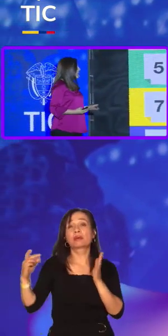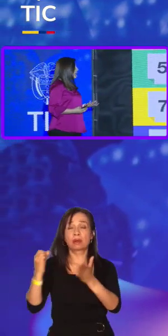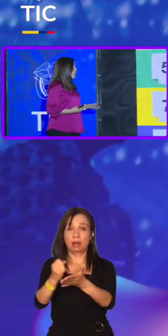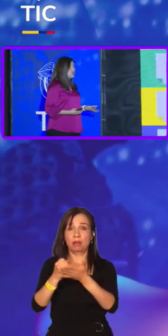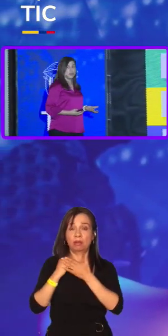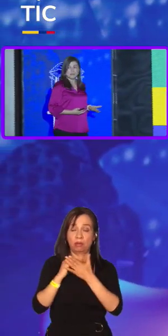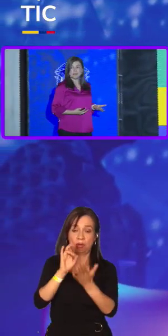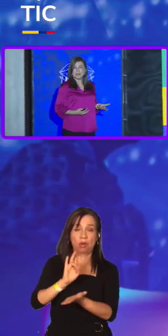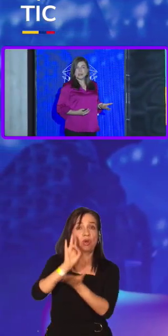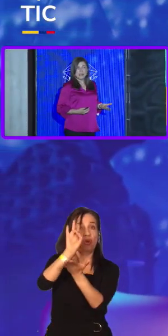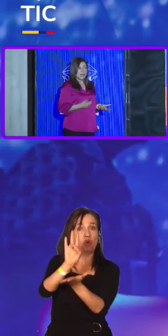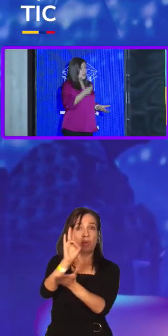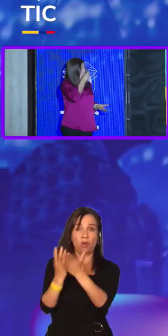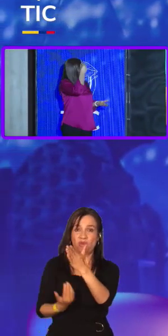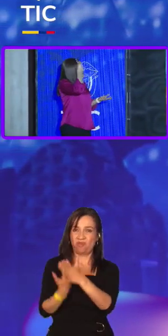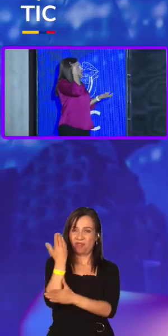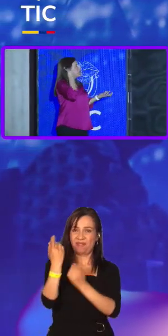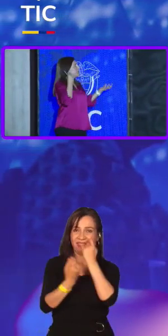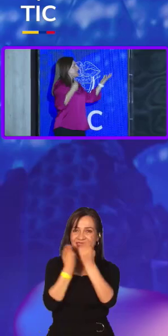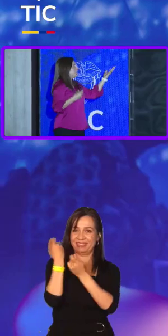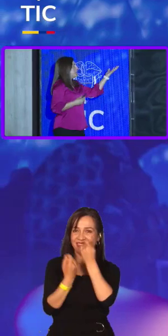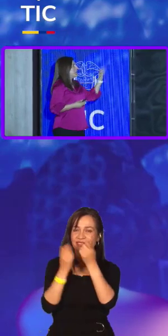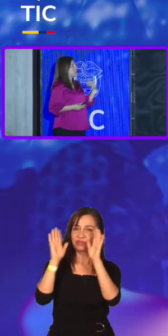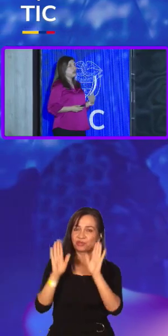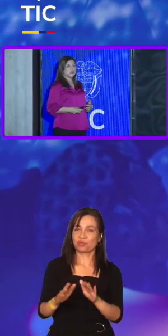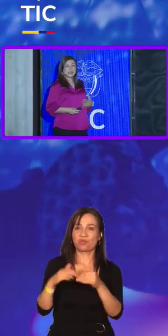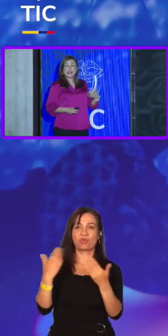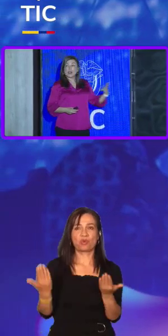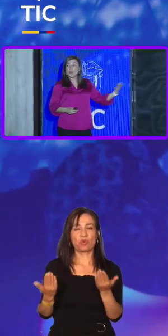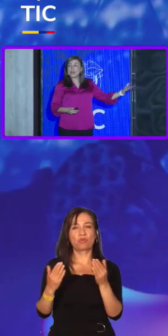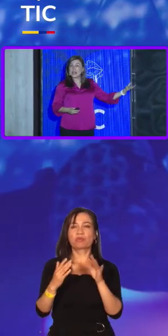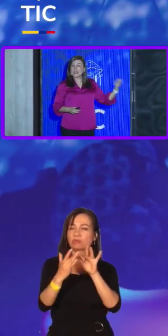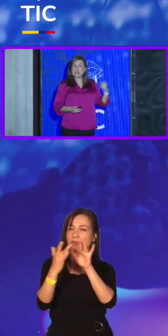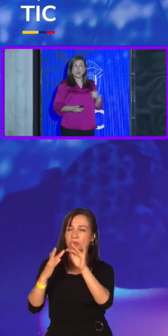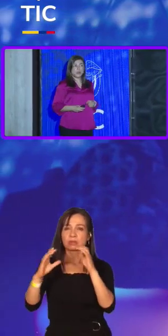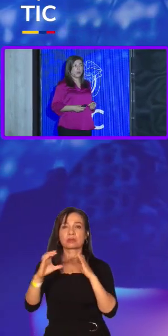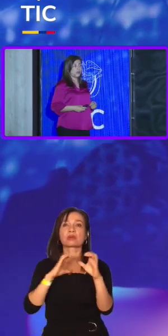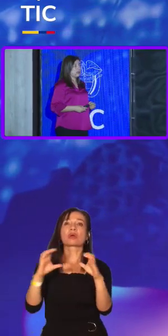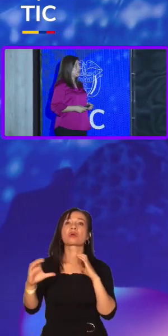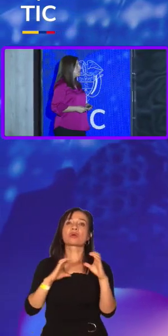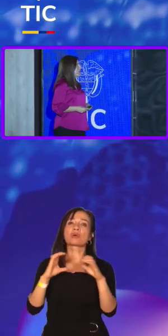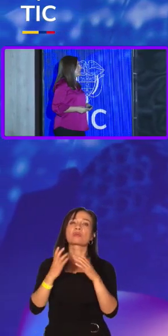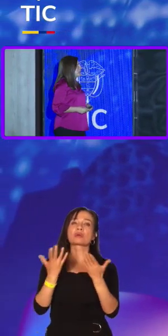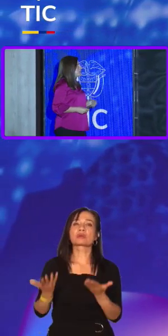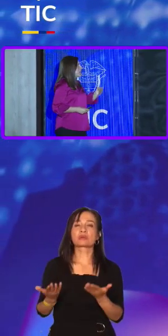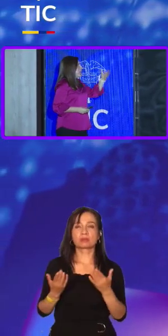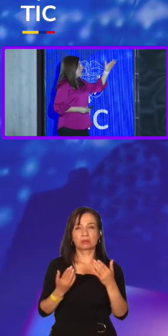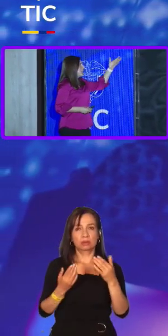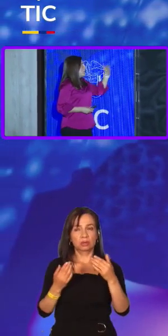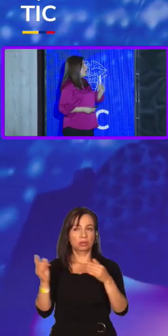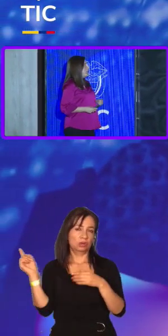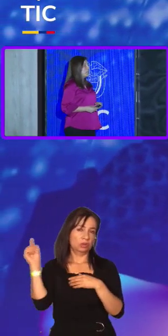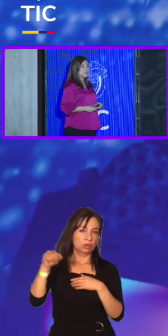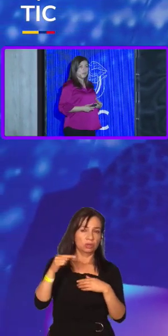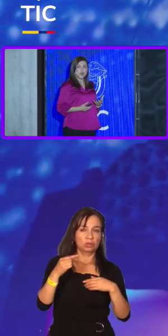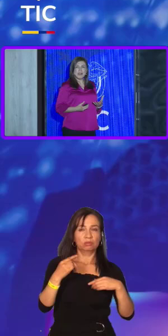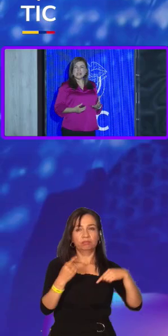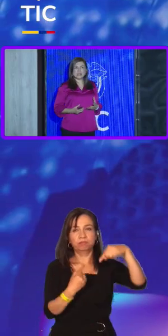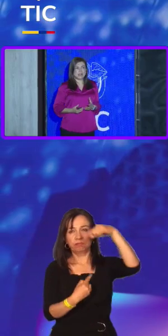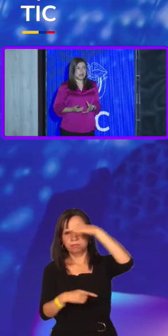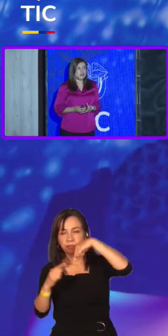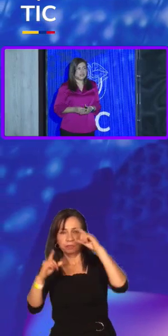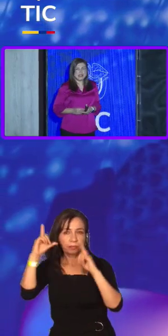nuevo modelo de negocio, nuevas formas de intermediación, de comunicación con los turistas,